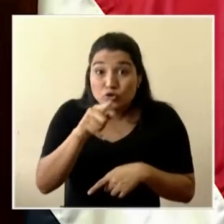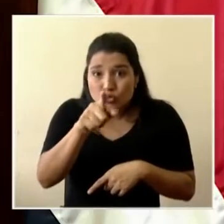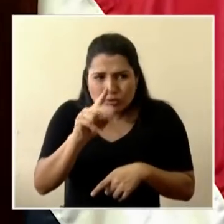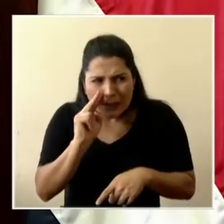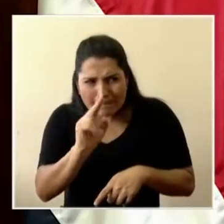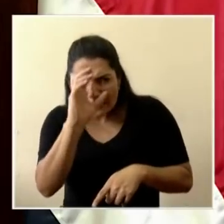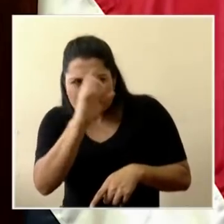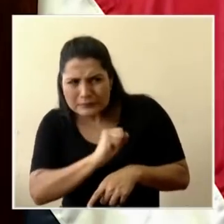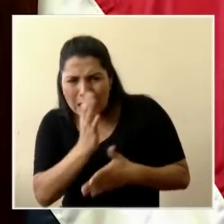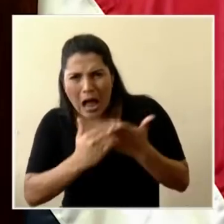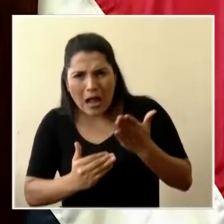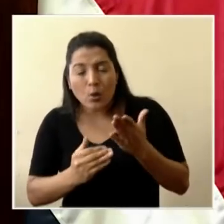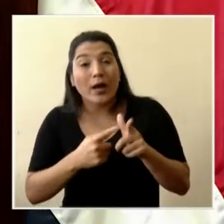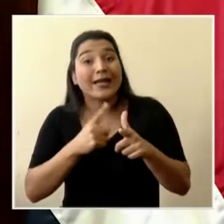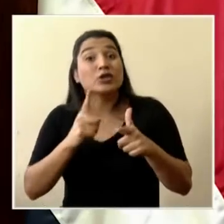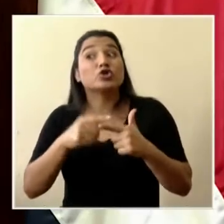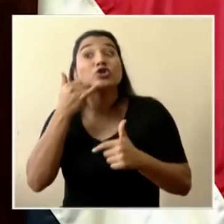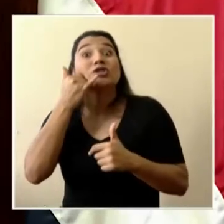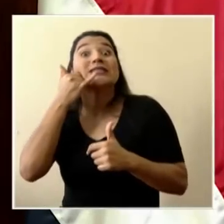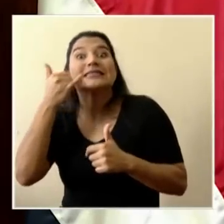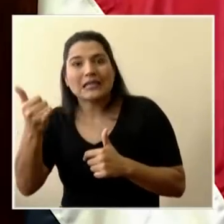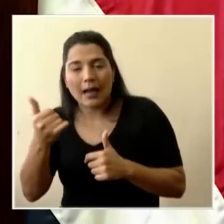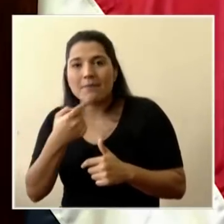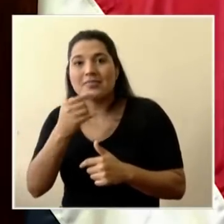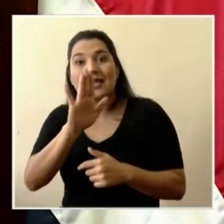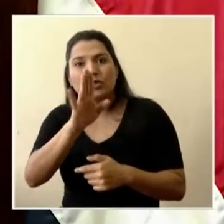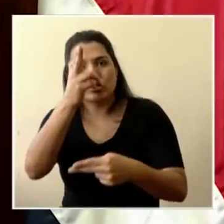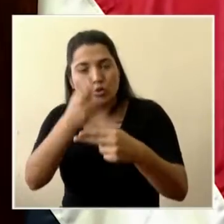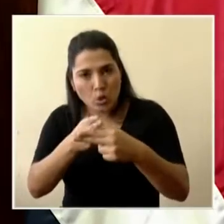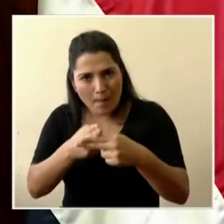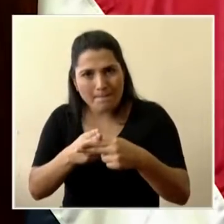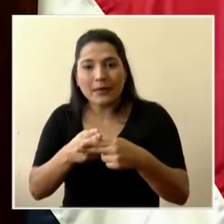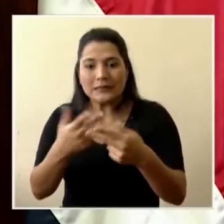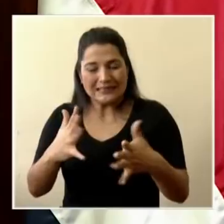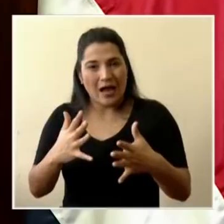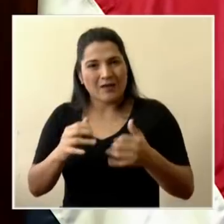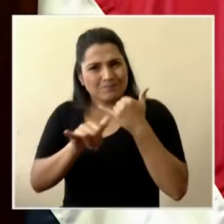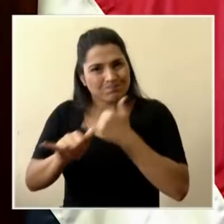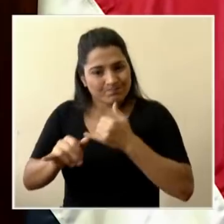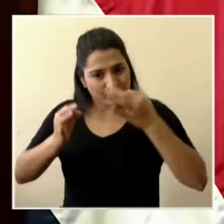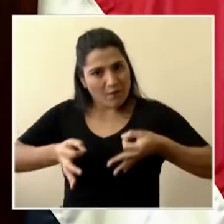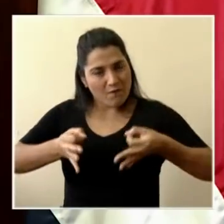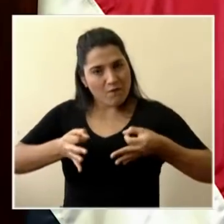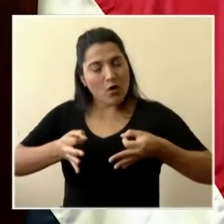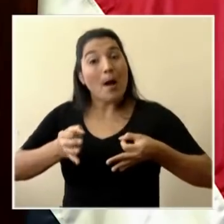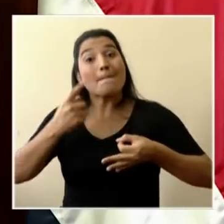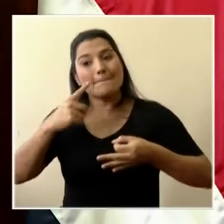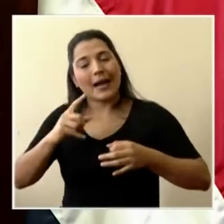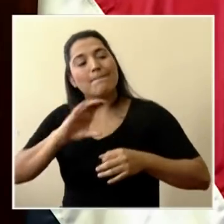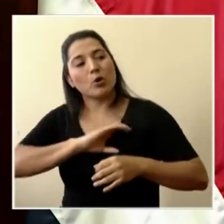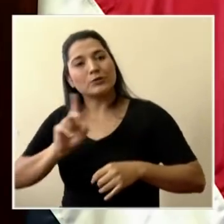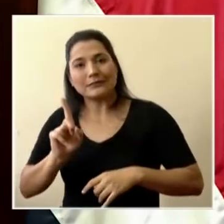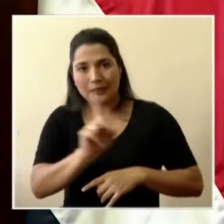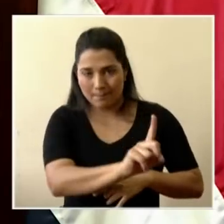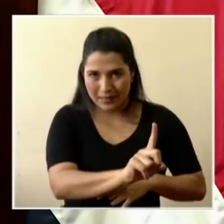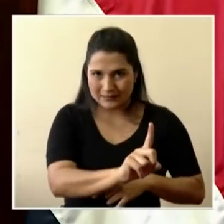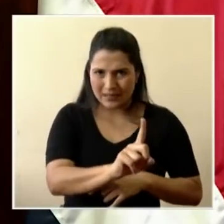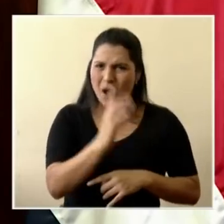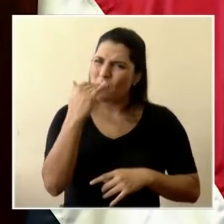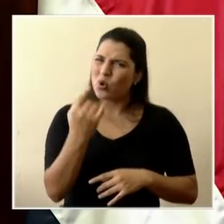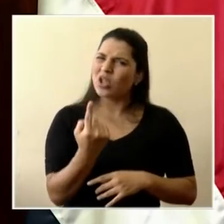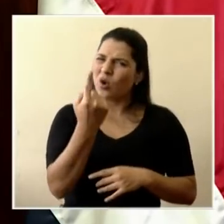ubicación, y la policía va a ir. Porque el que más circula, ya tiene cerca de una semana o 5 días